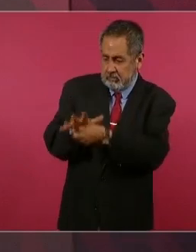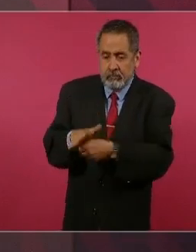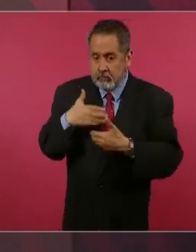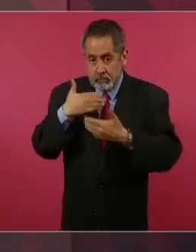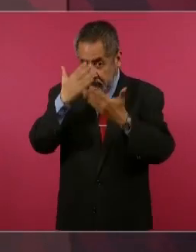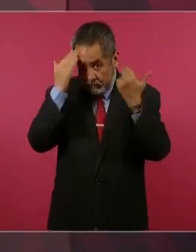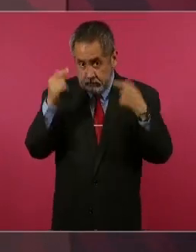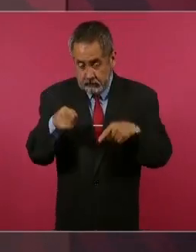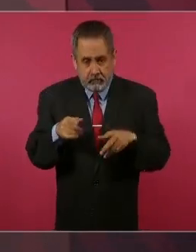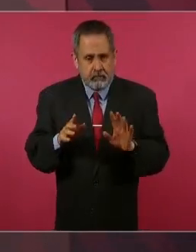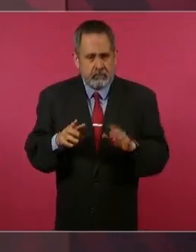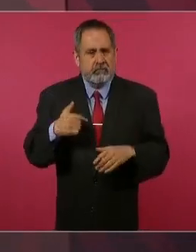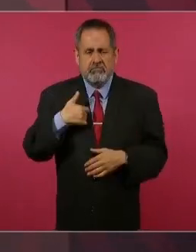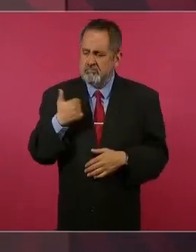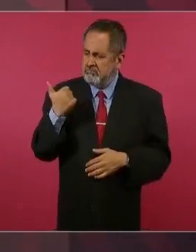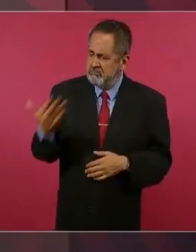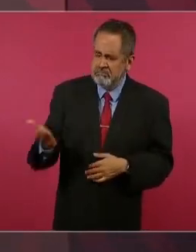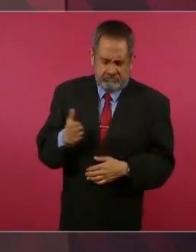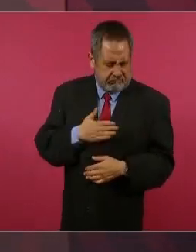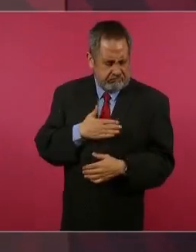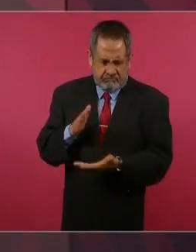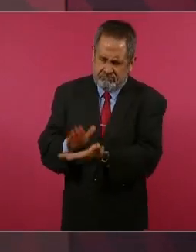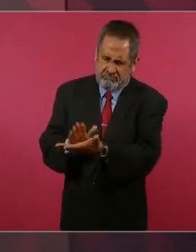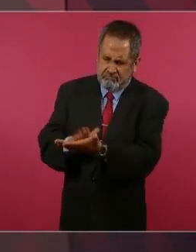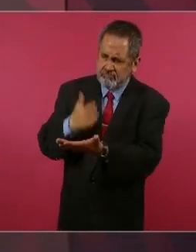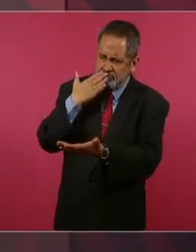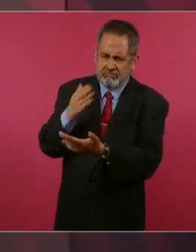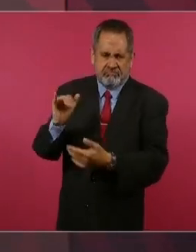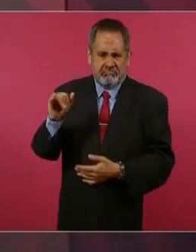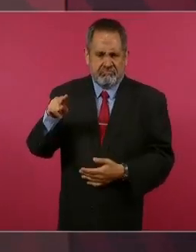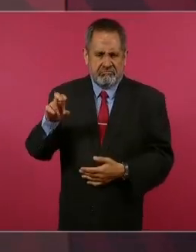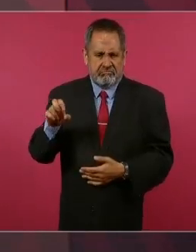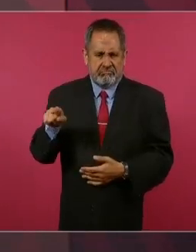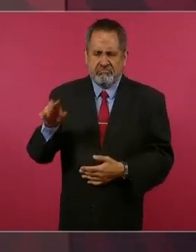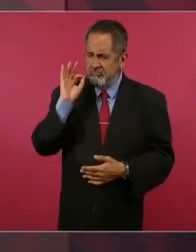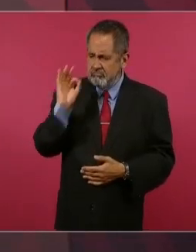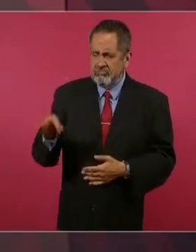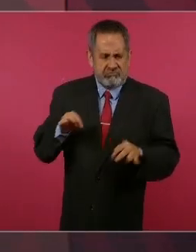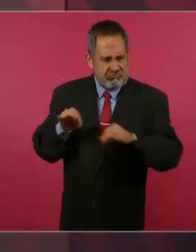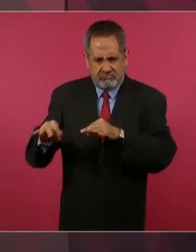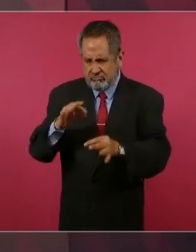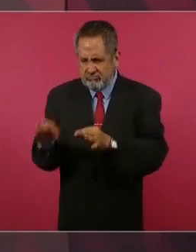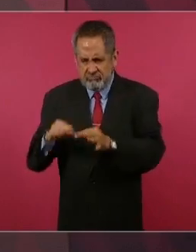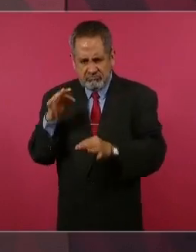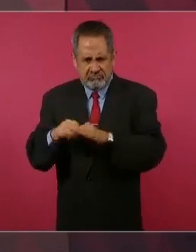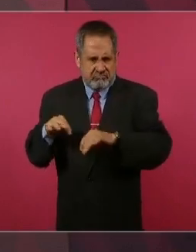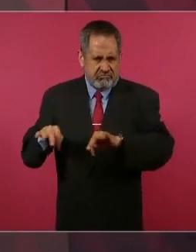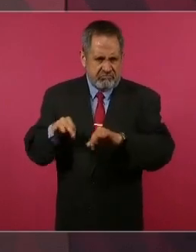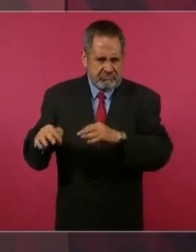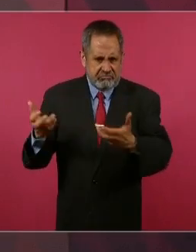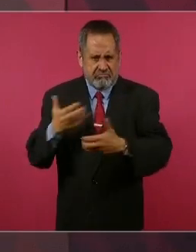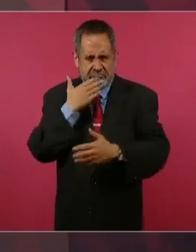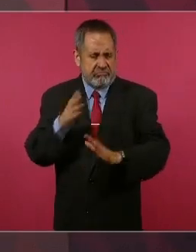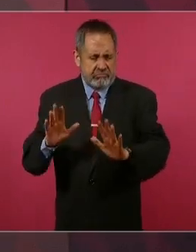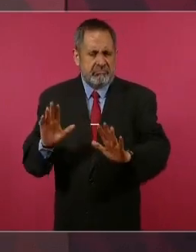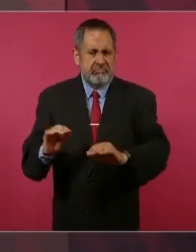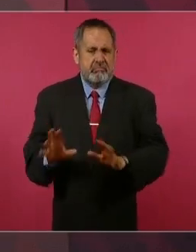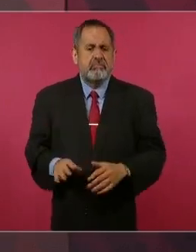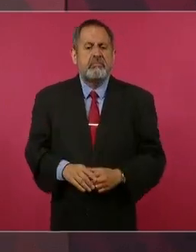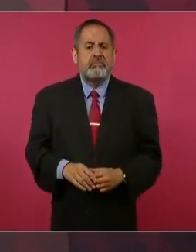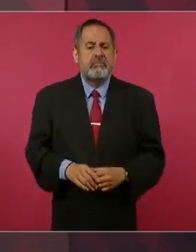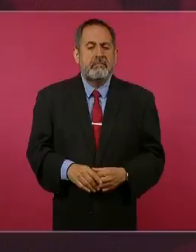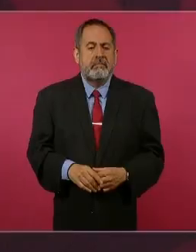muy satisfecho con su desempeño desde luego